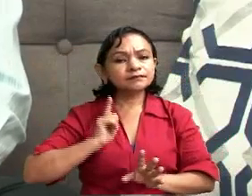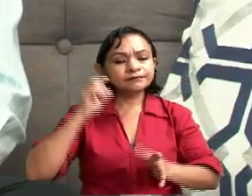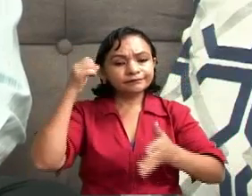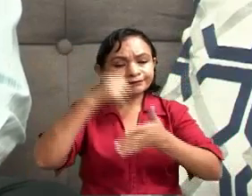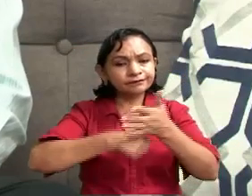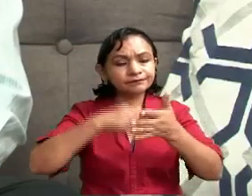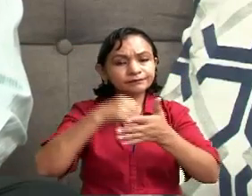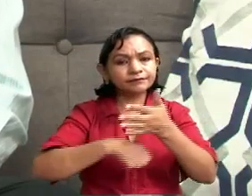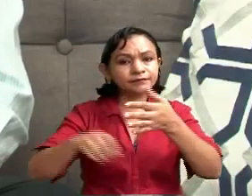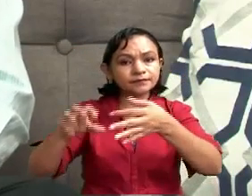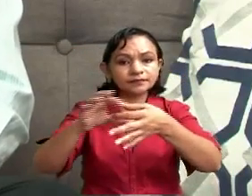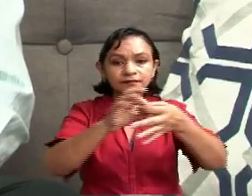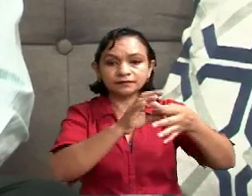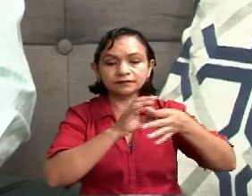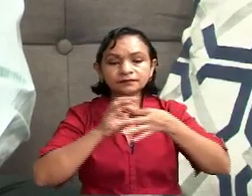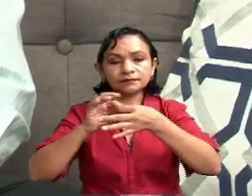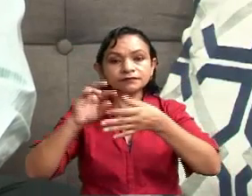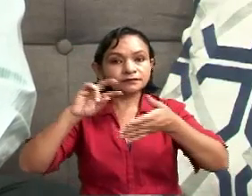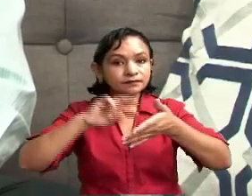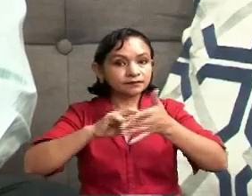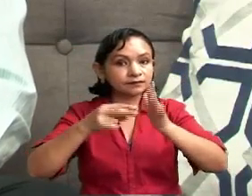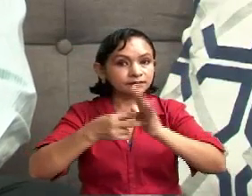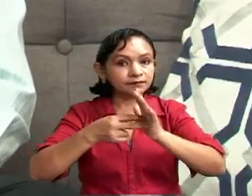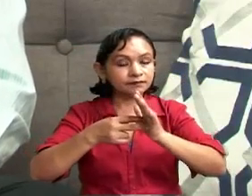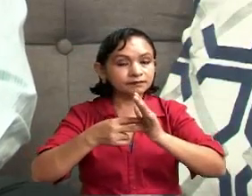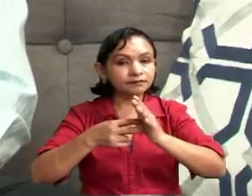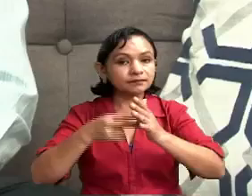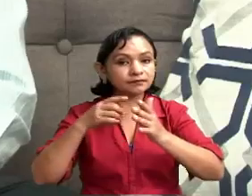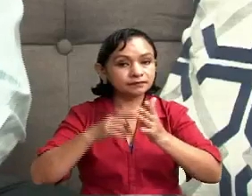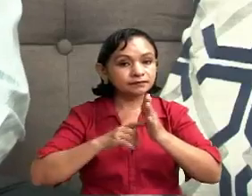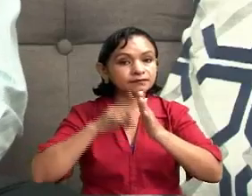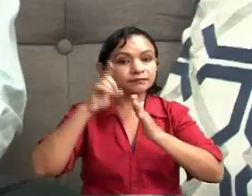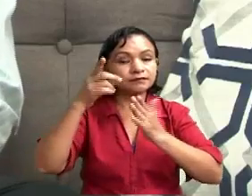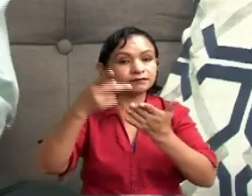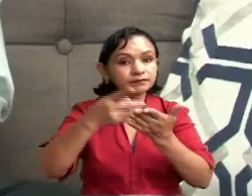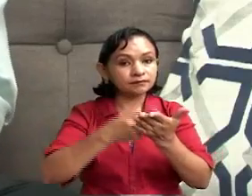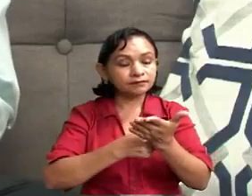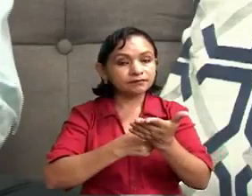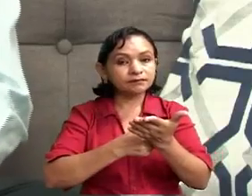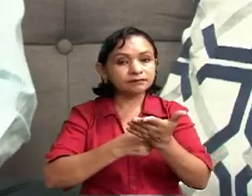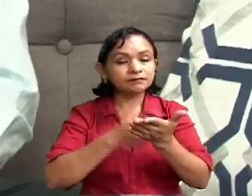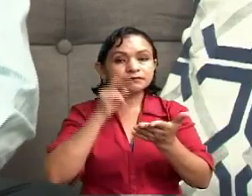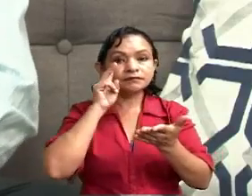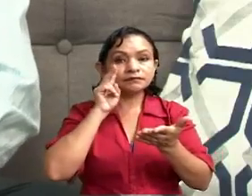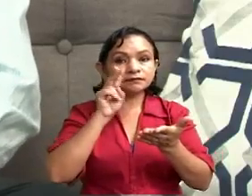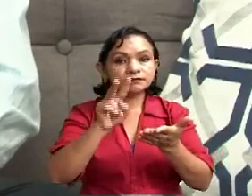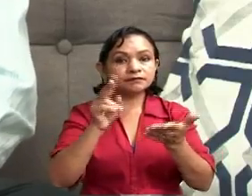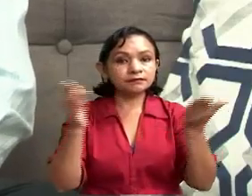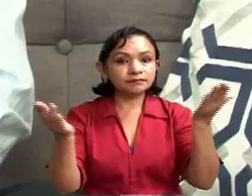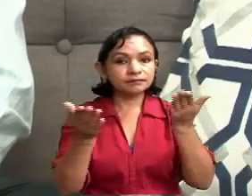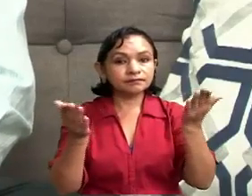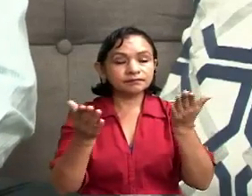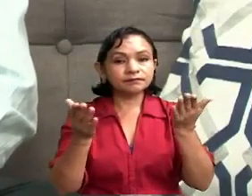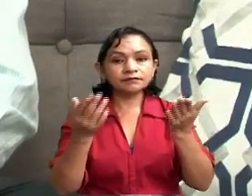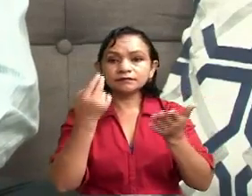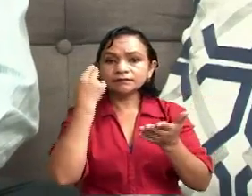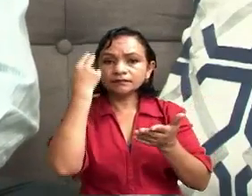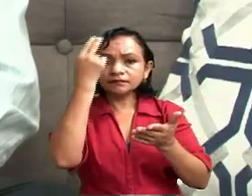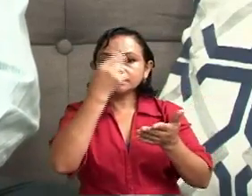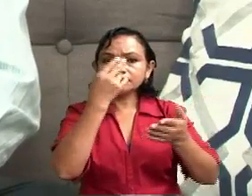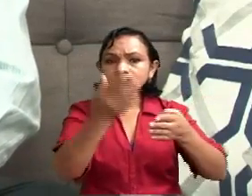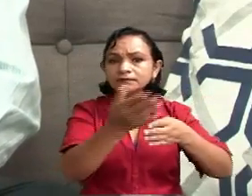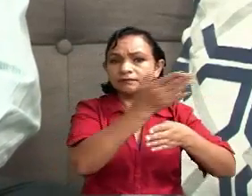fortaleciendo alianzas en ese sentido, viene desarrollando proyectos. Por ejemplo, está pendiente, me preguntabas hace